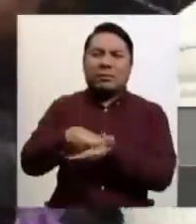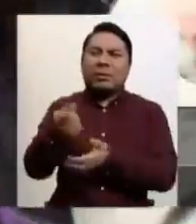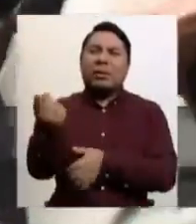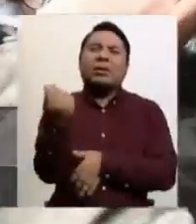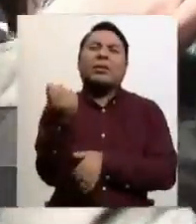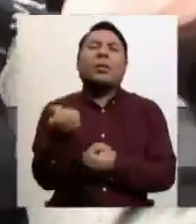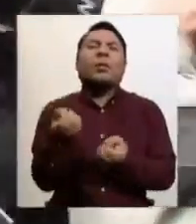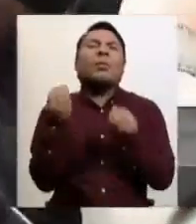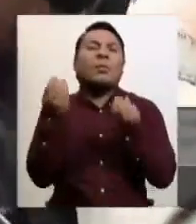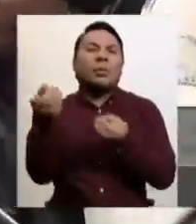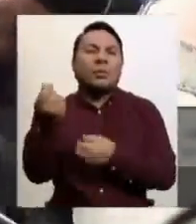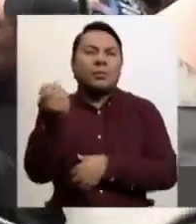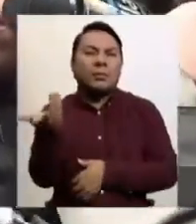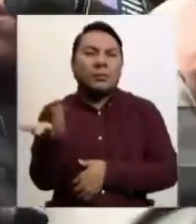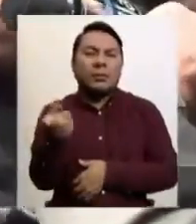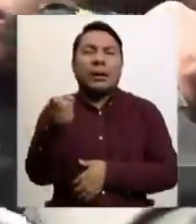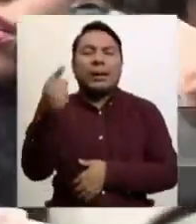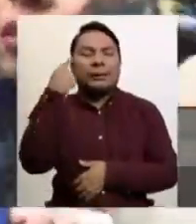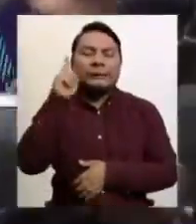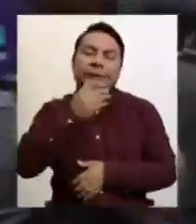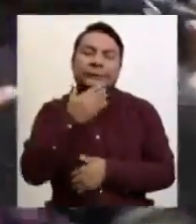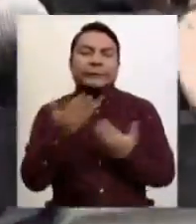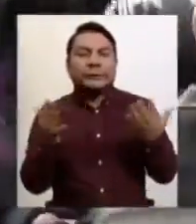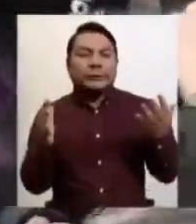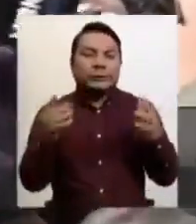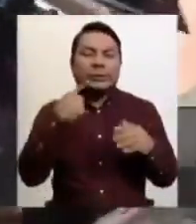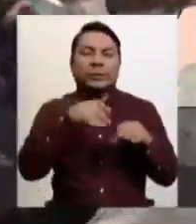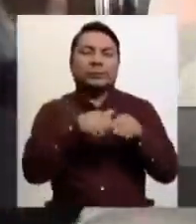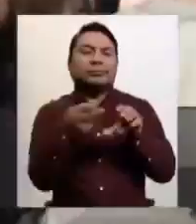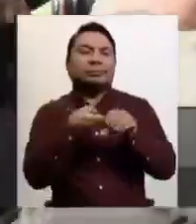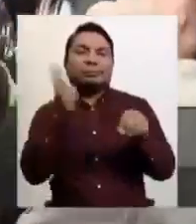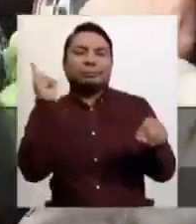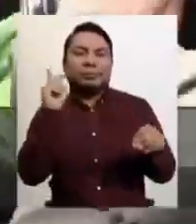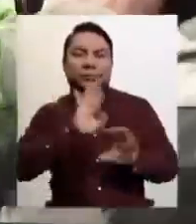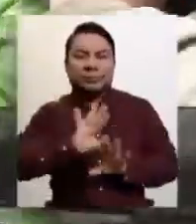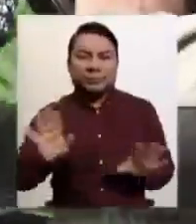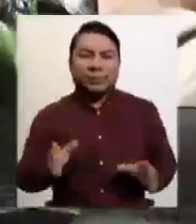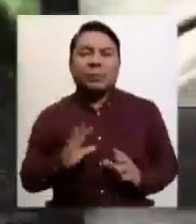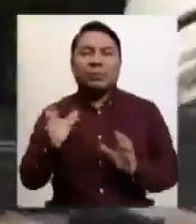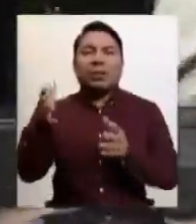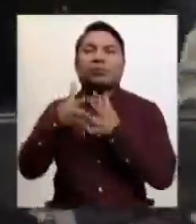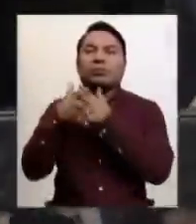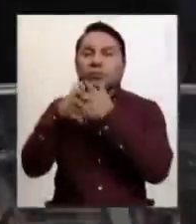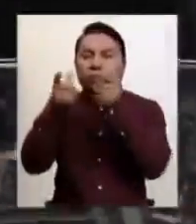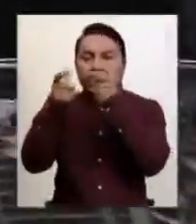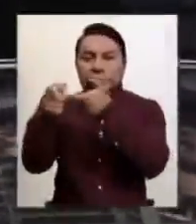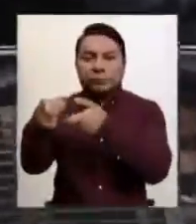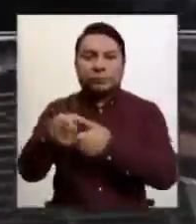tras una denuncia periodística que revelaba que era investigado por la DEA.